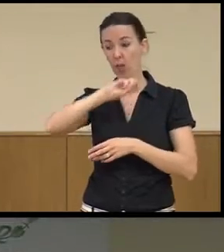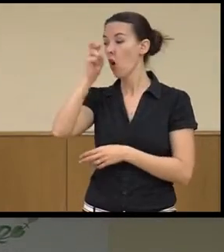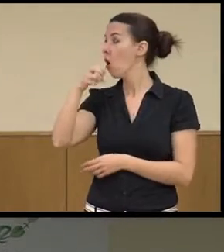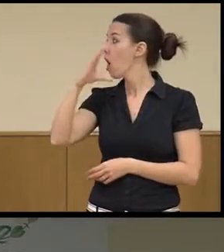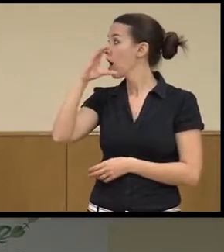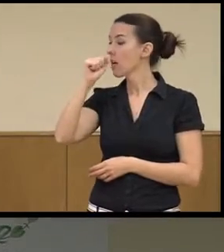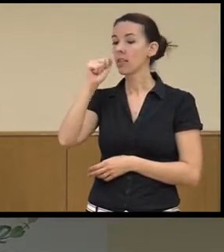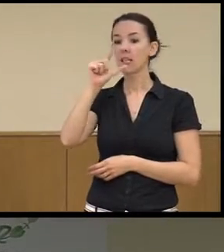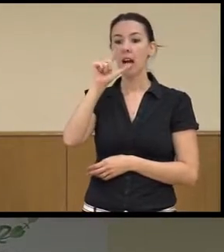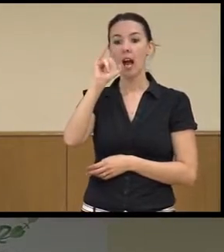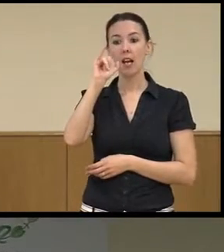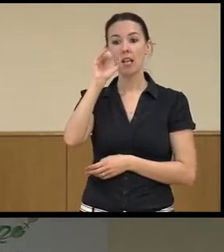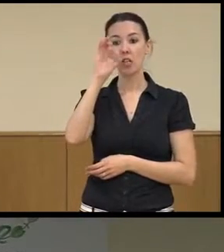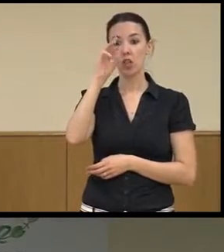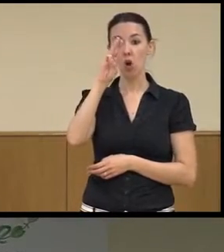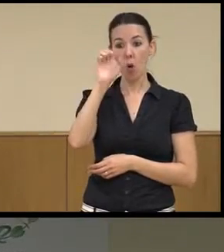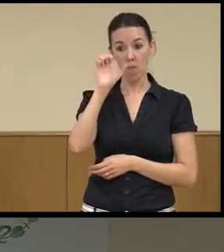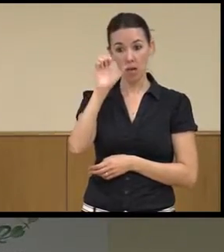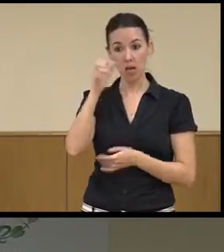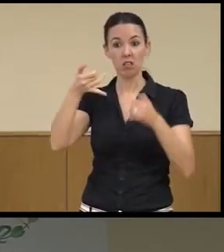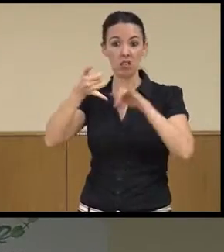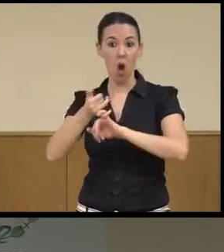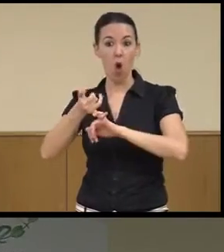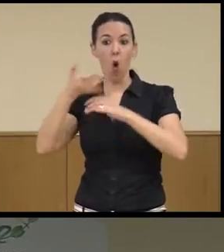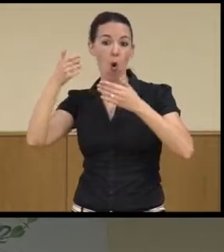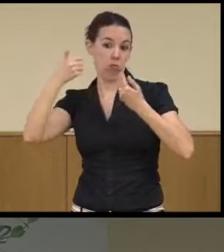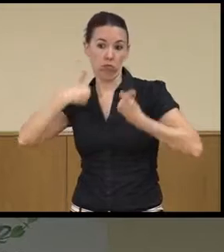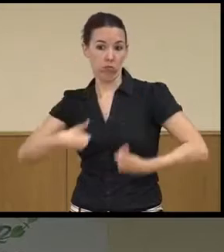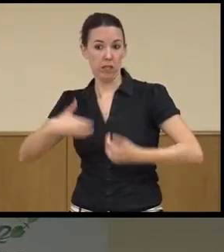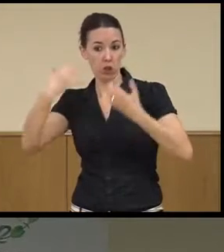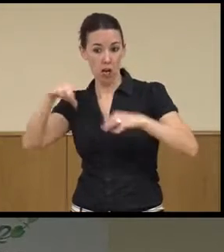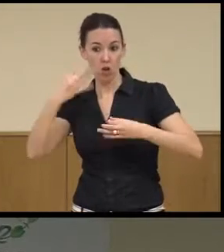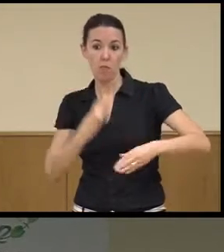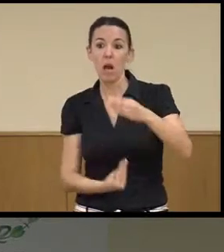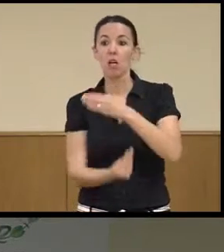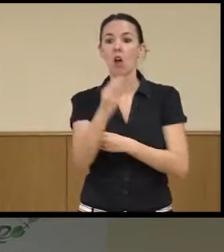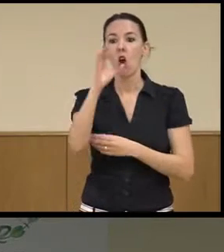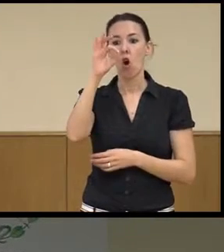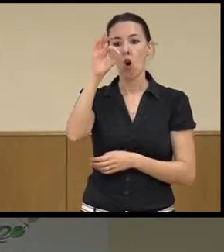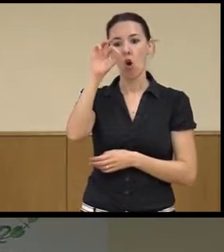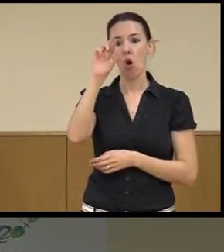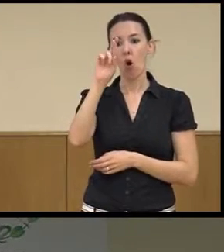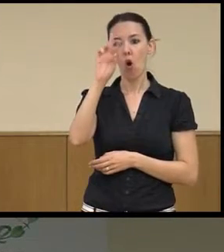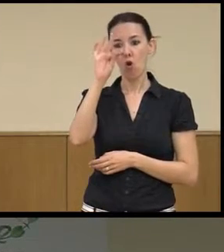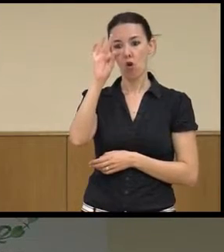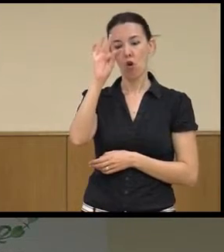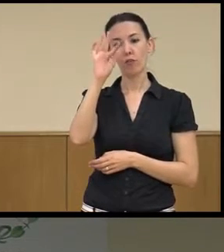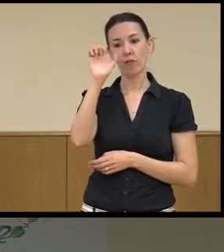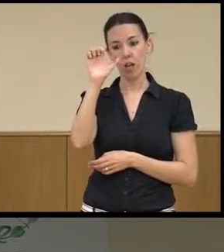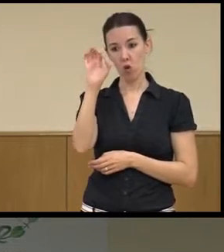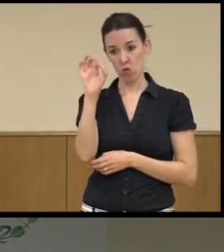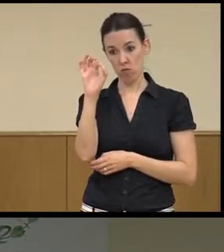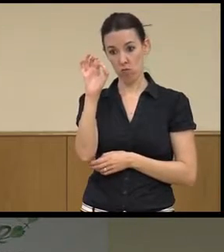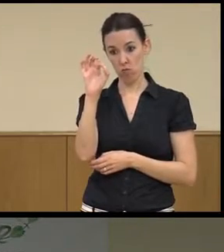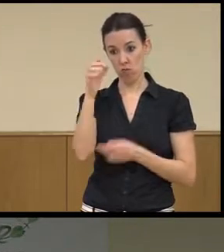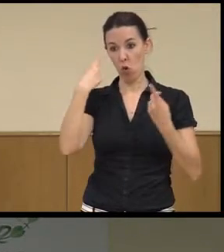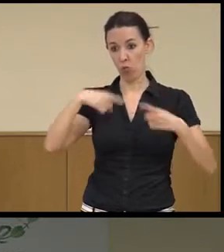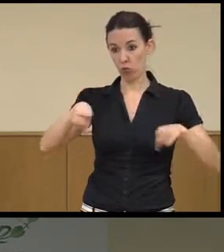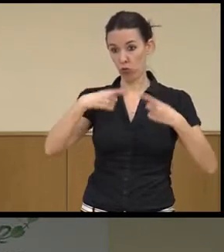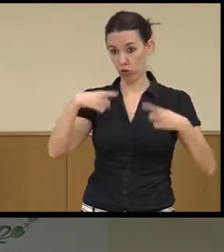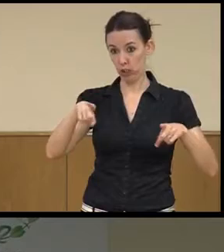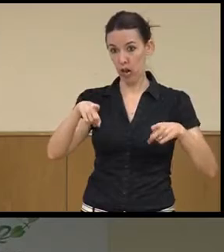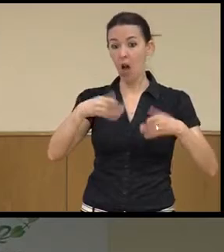unión con un mortal, nació Orfeo, el gran héroe civilizador y músico. Con la dulzura y doliente patetismo de su